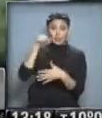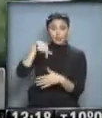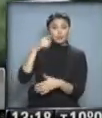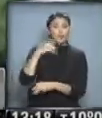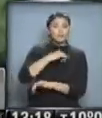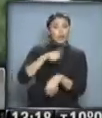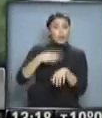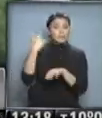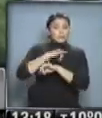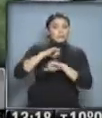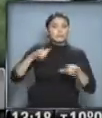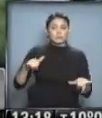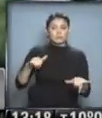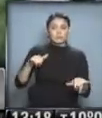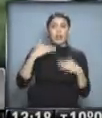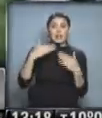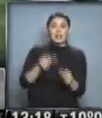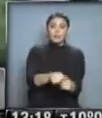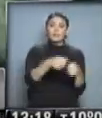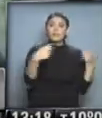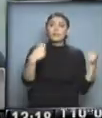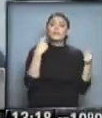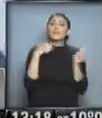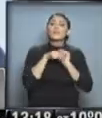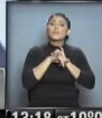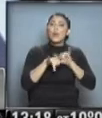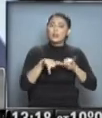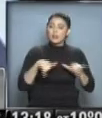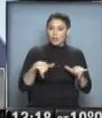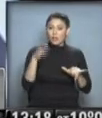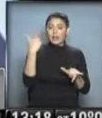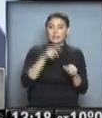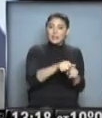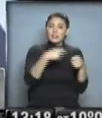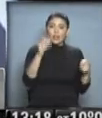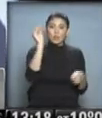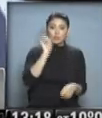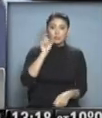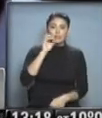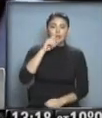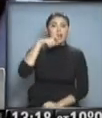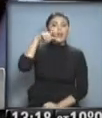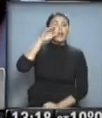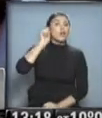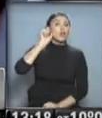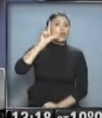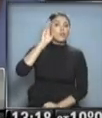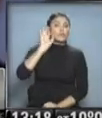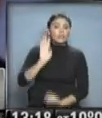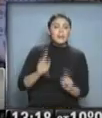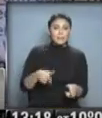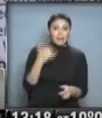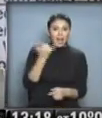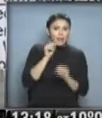conoció en las últimas horas a partir de lo publicado por el diario, como decíamos, brasileño O Globo. Además, hubo una versión